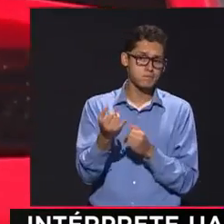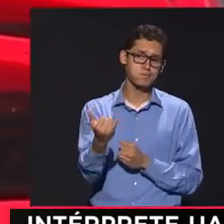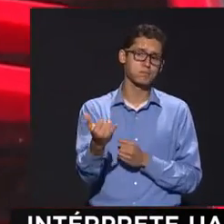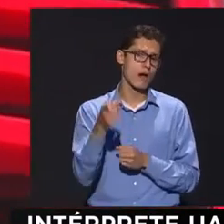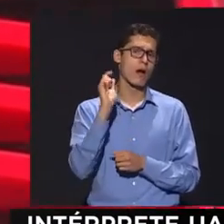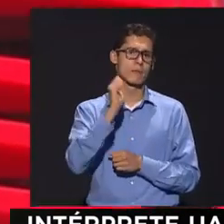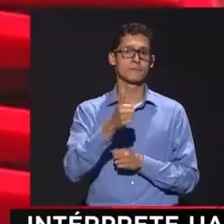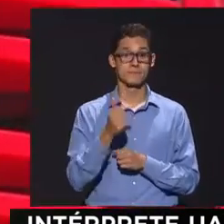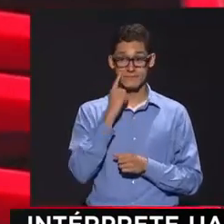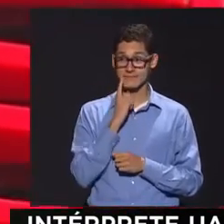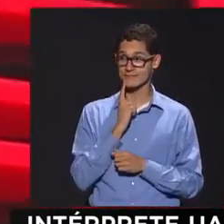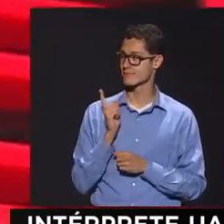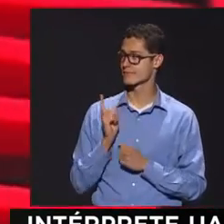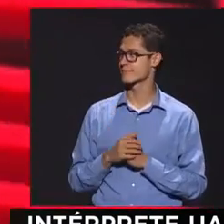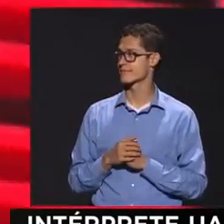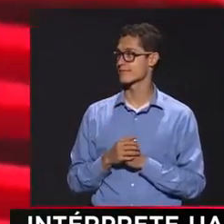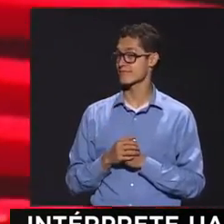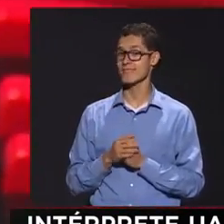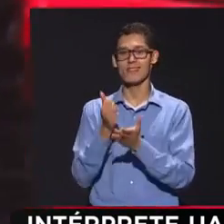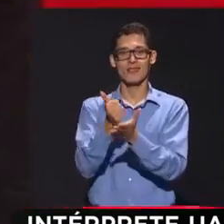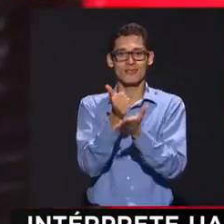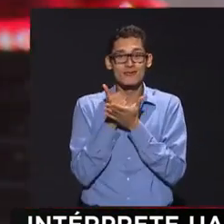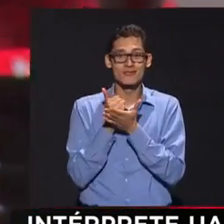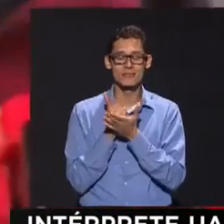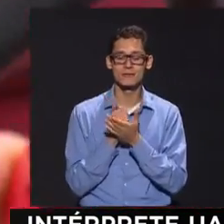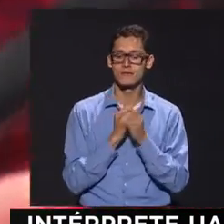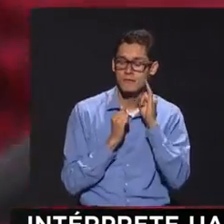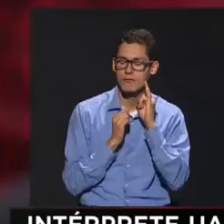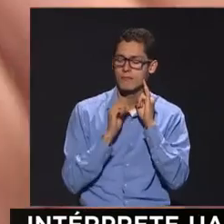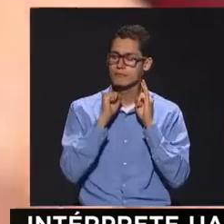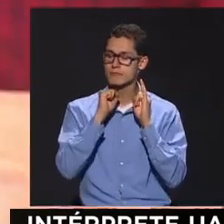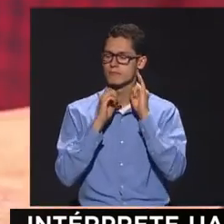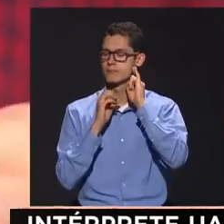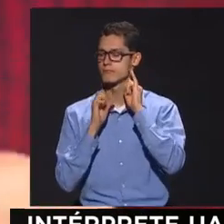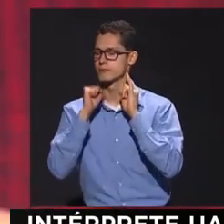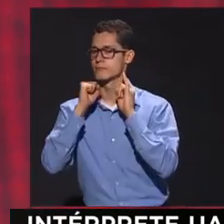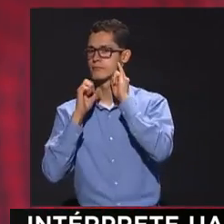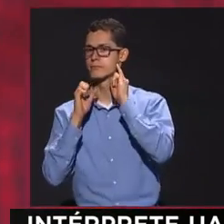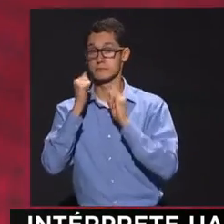es temperada nos va a ayudar a encontrar los sonidos muy fácil por ejemplo